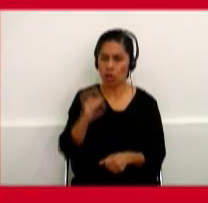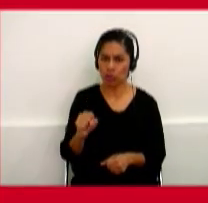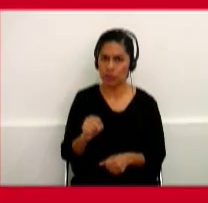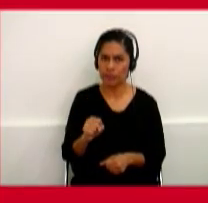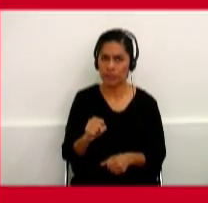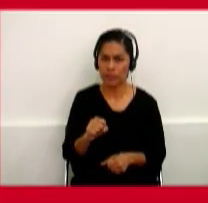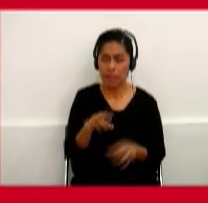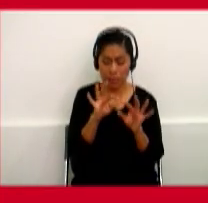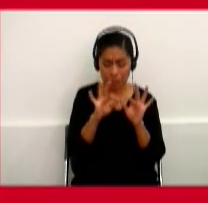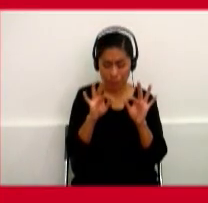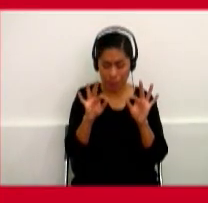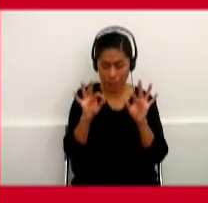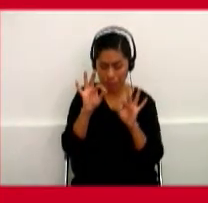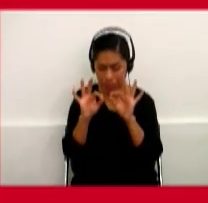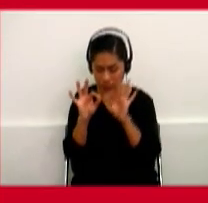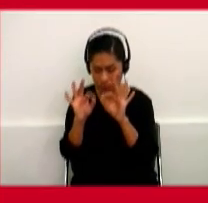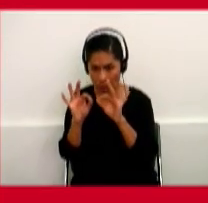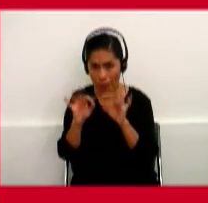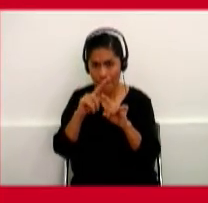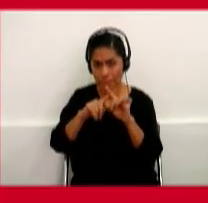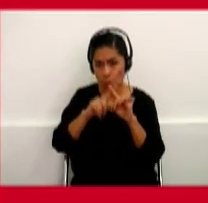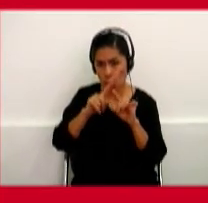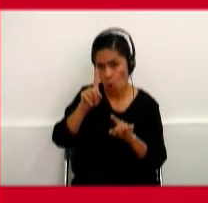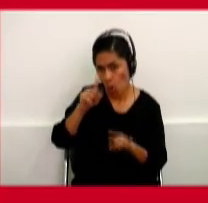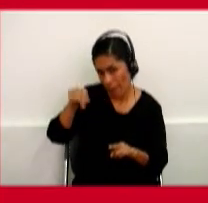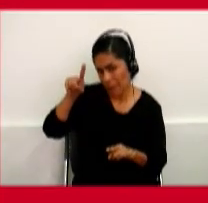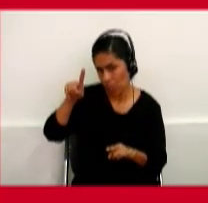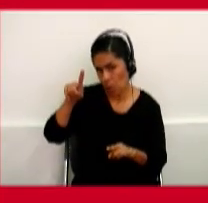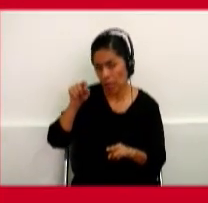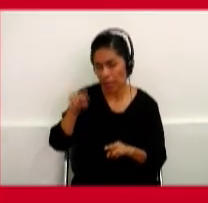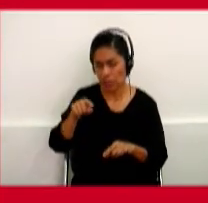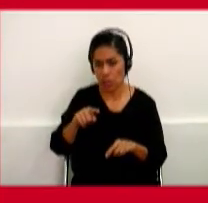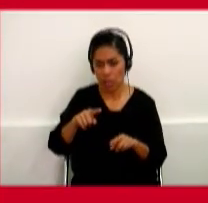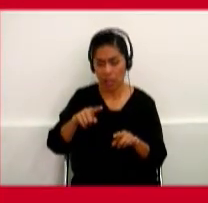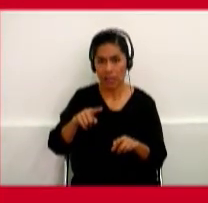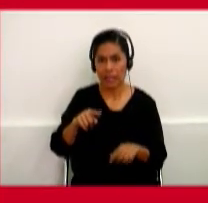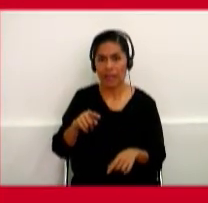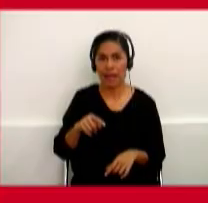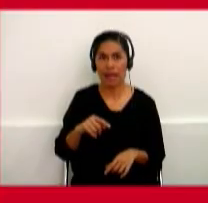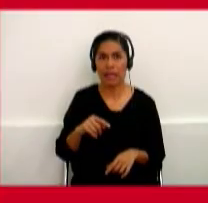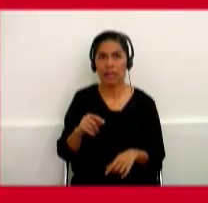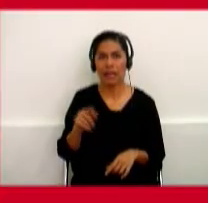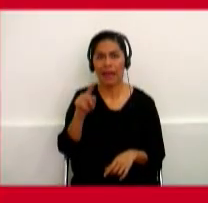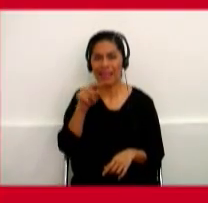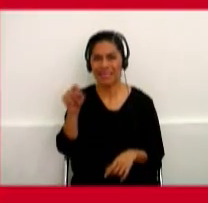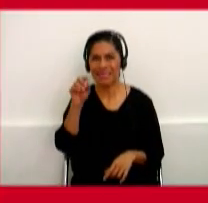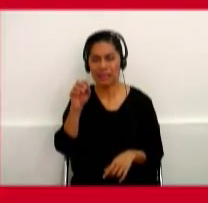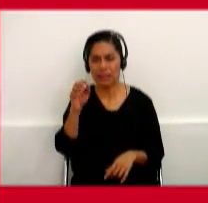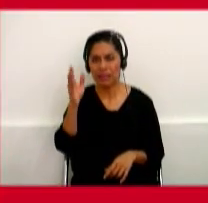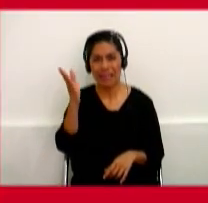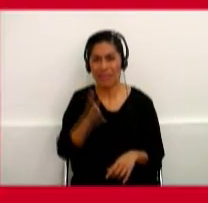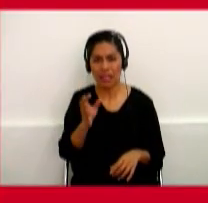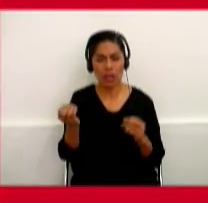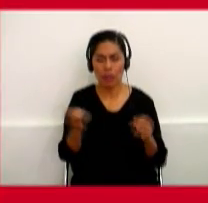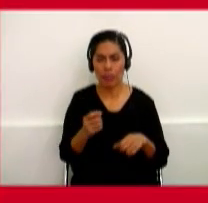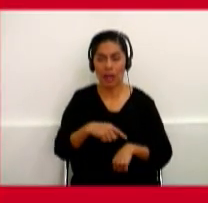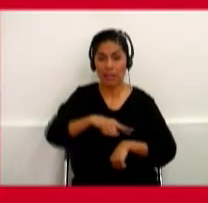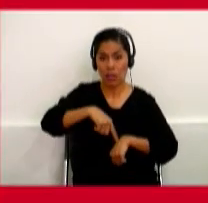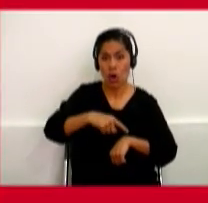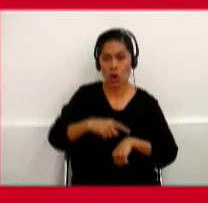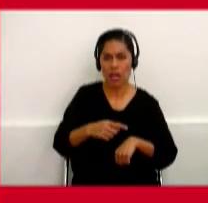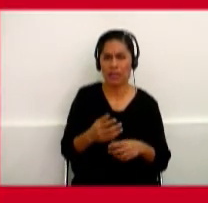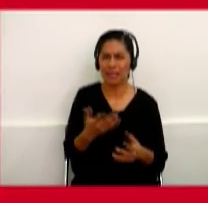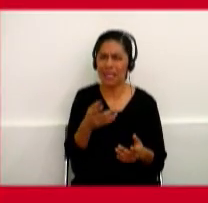de partículas por millón acumuladas dividido entre el total de las horas del metal, ¿no? Al final determinamos que era el metal porque decidimos hacer